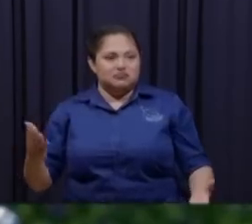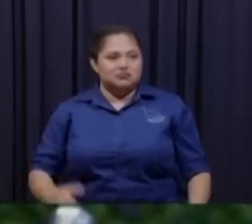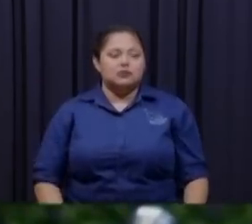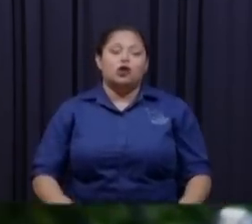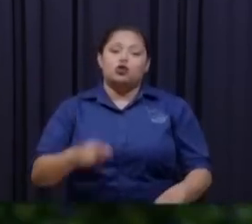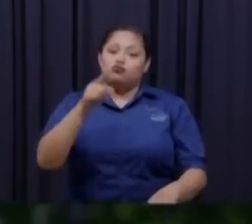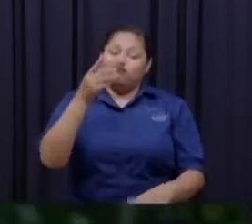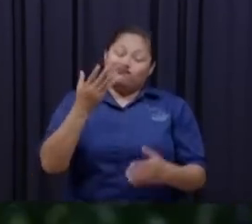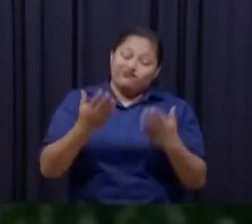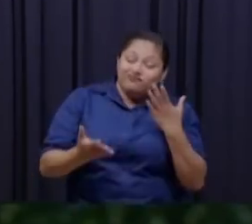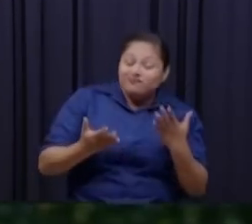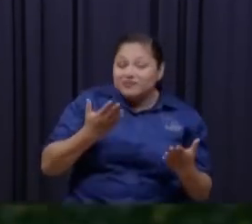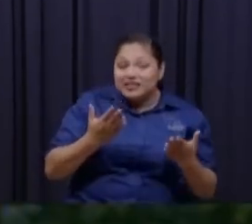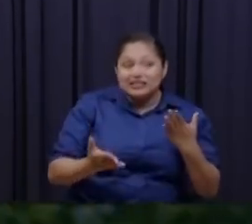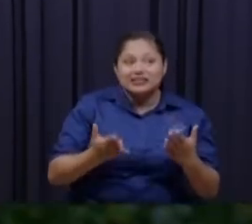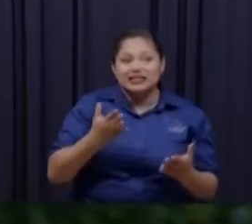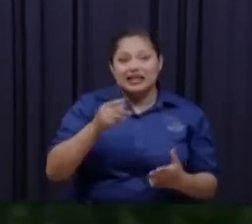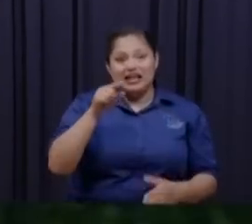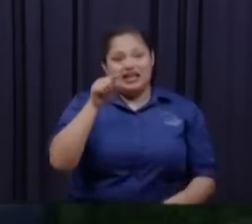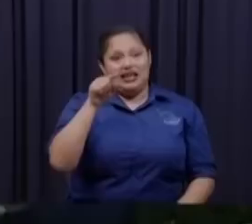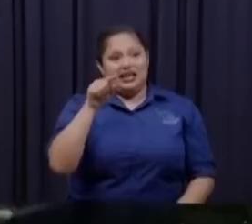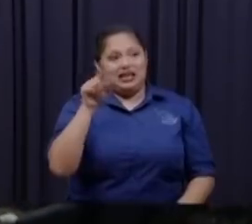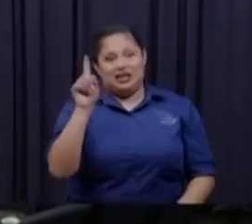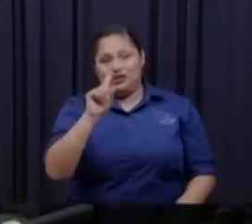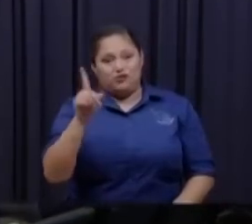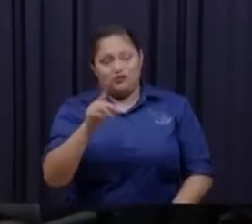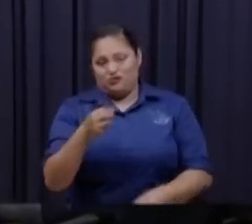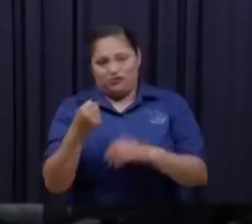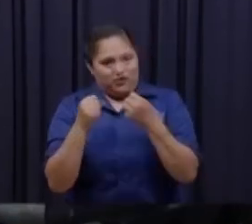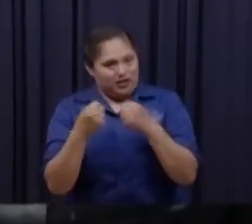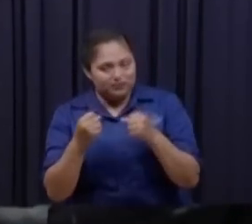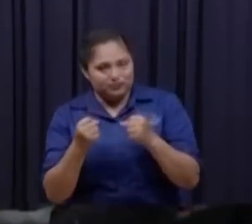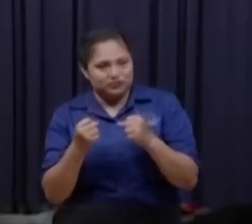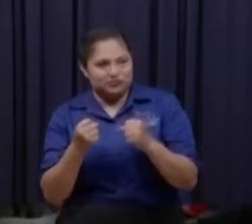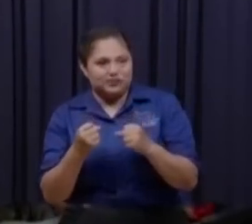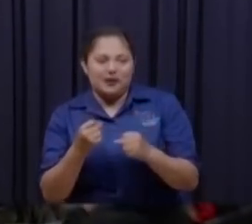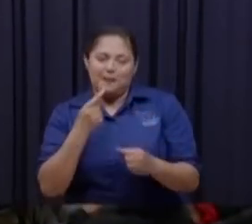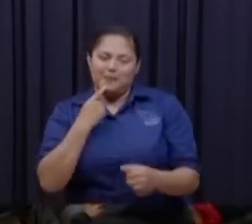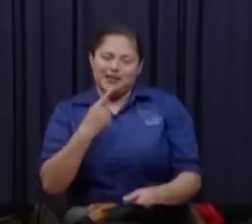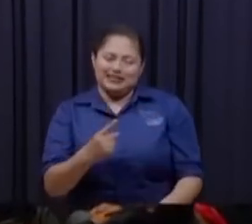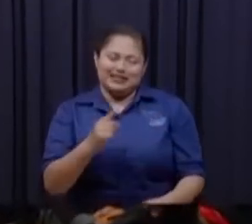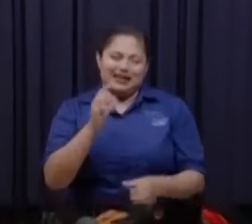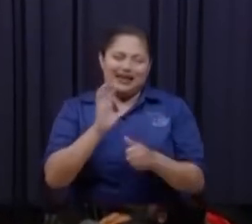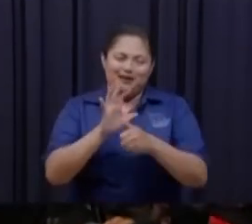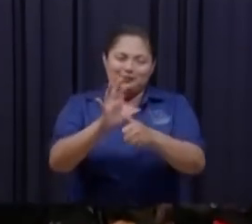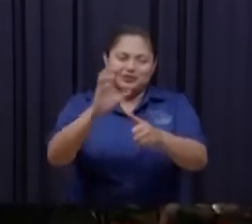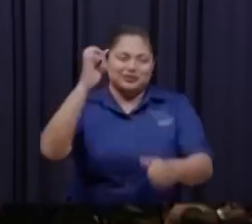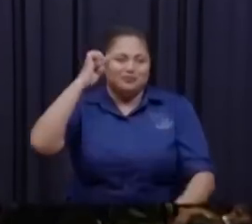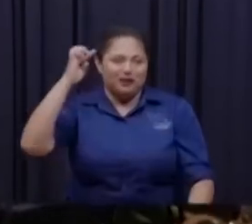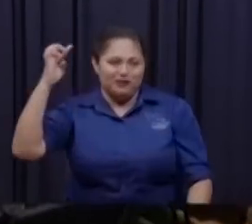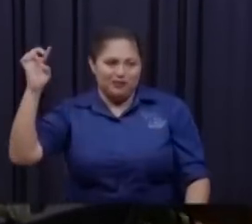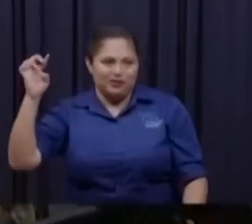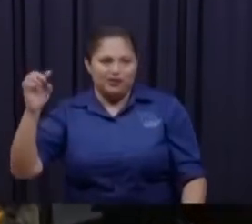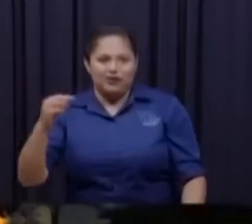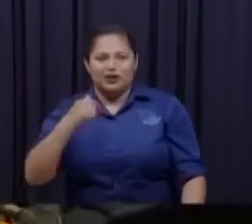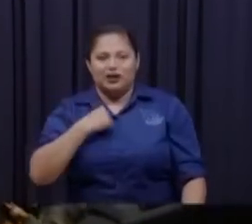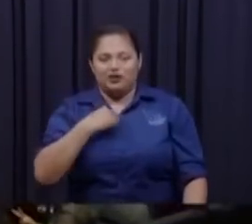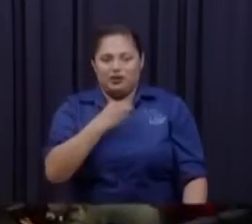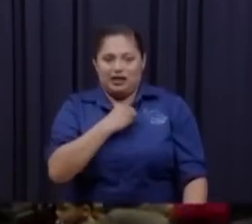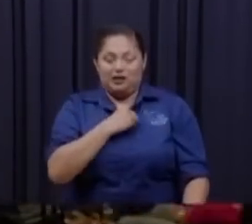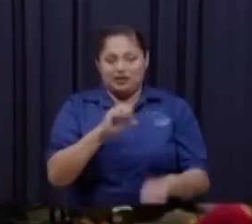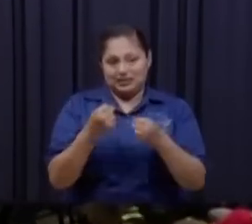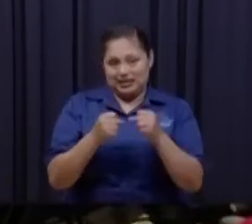Puede ser que no lo hagamos, puede ser que, como decía el apóstol Pablo, ¿verdad? Lo que quiero